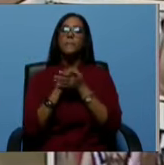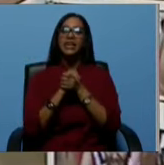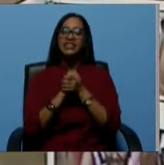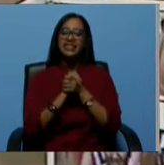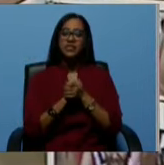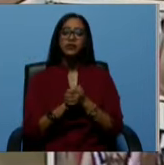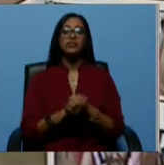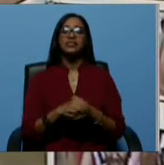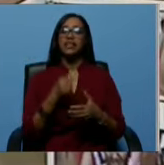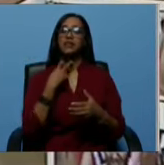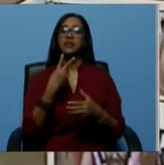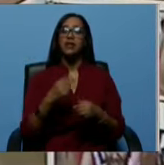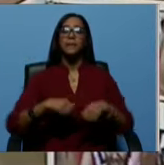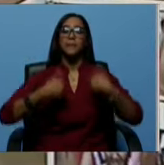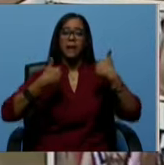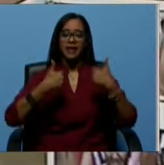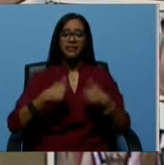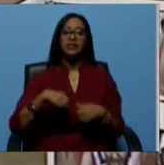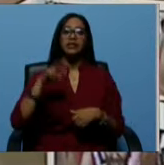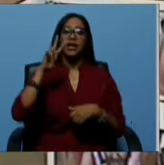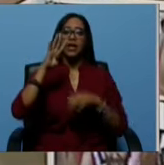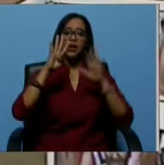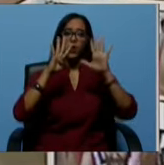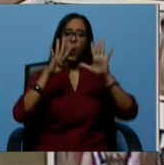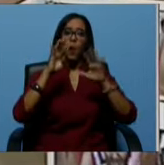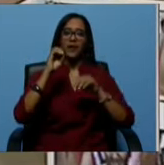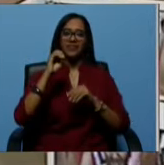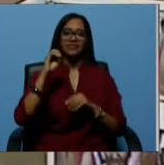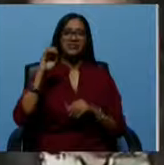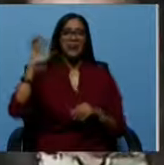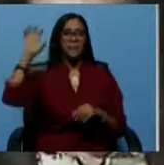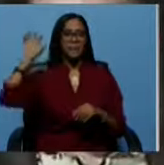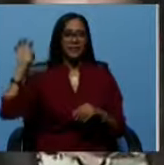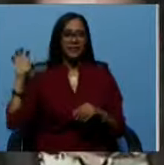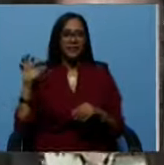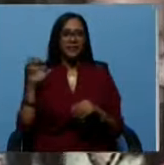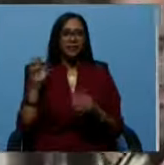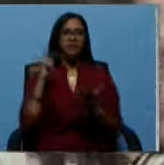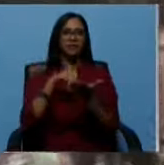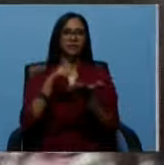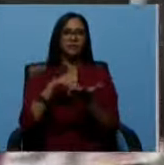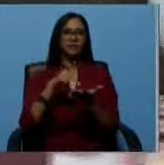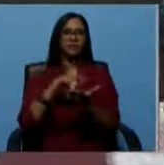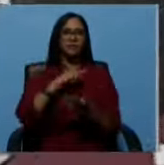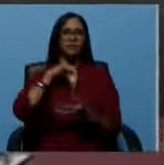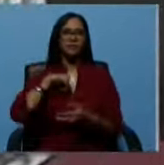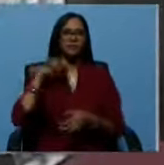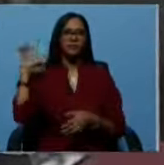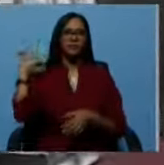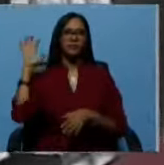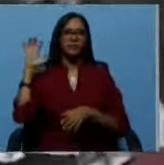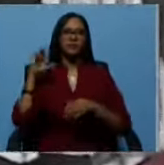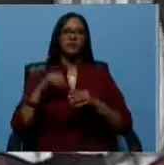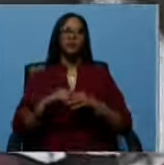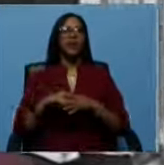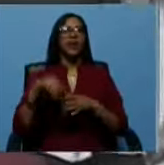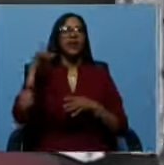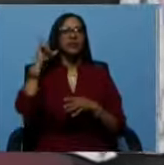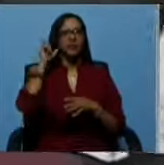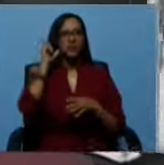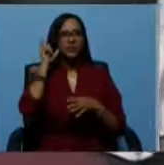más de 90 países. Han venido a nuestro país a